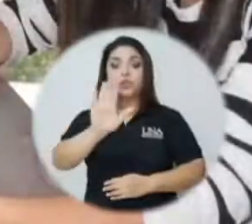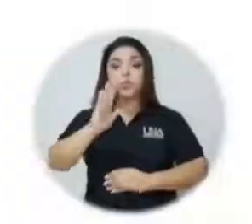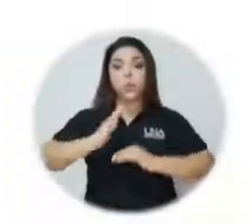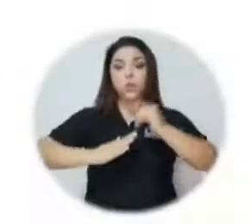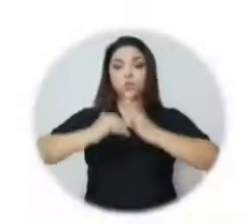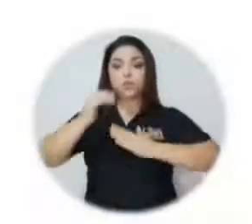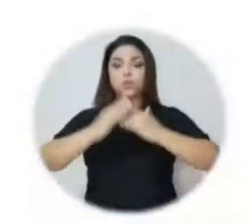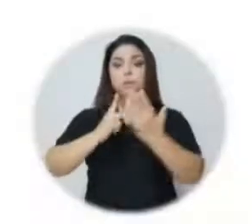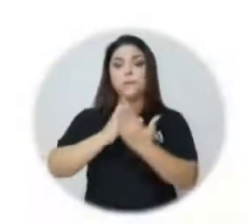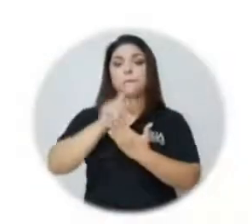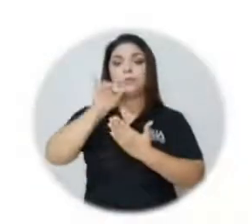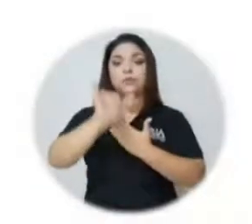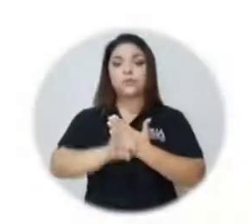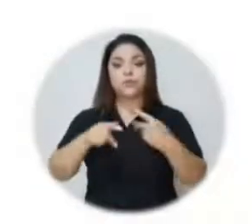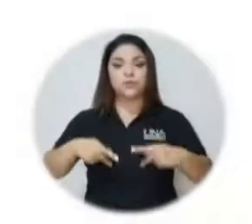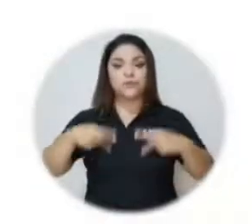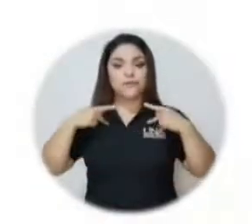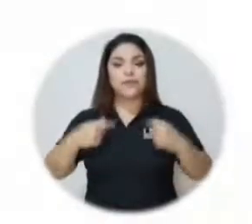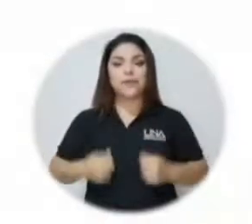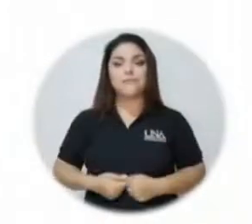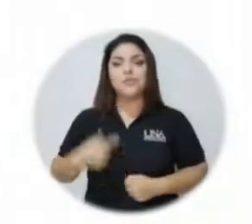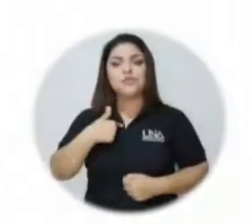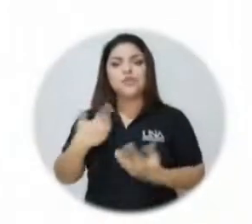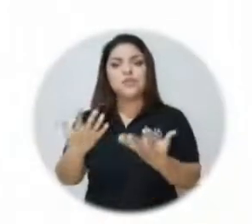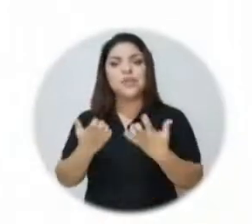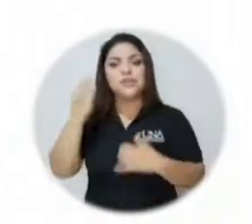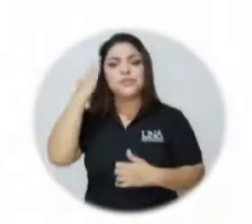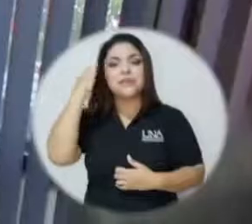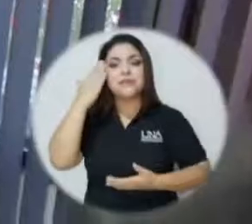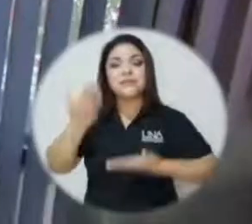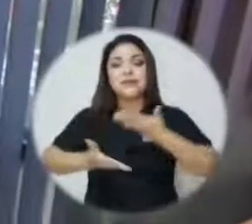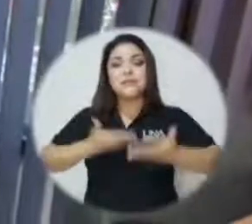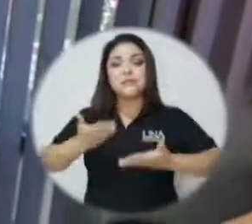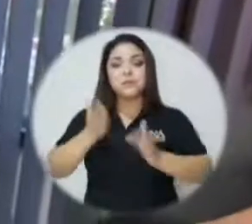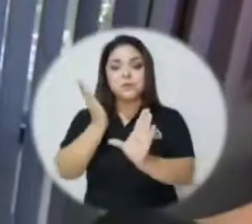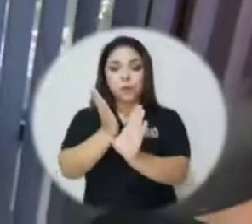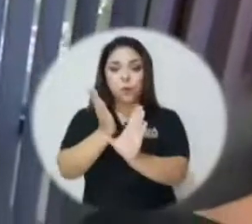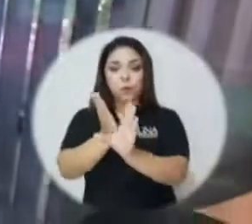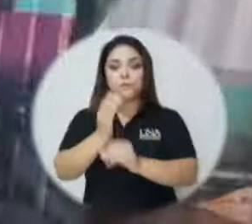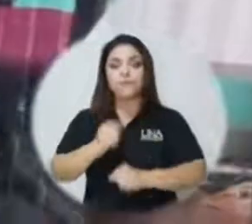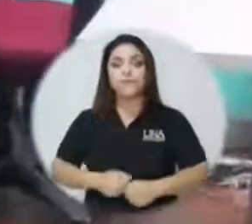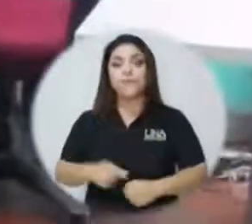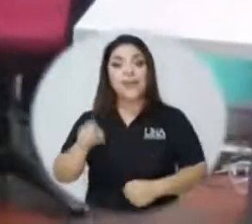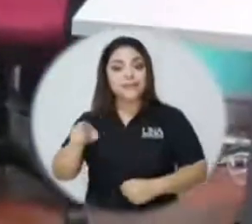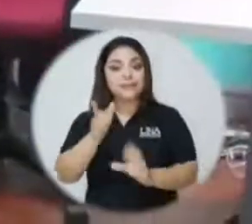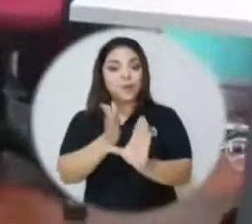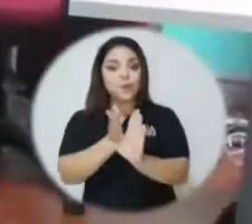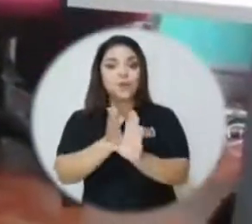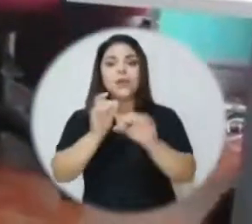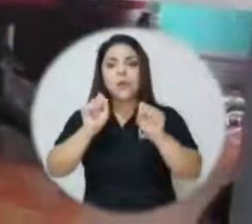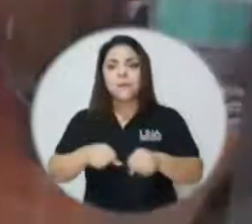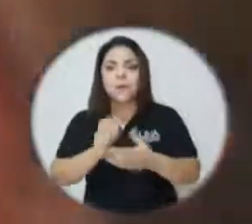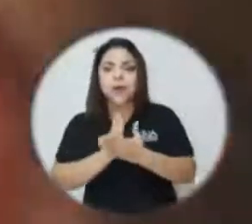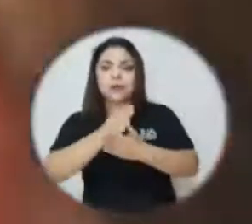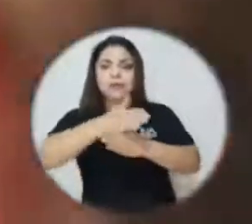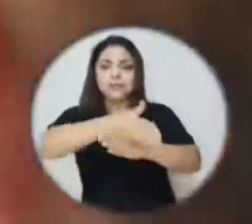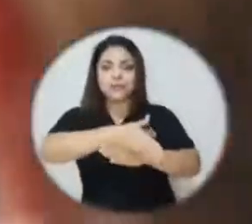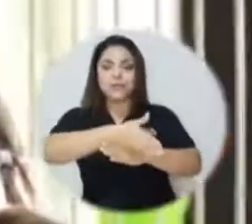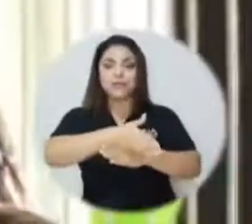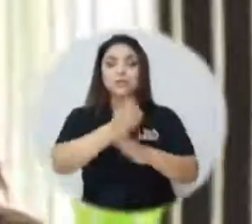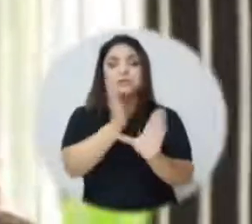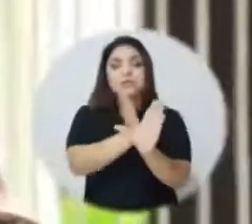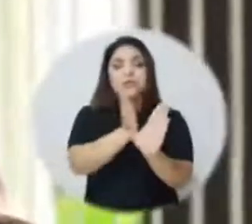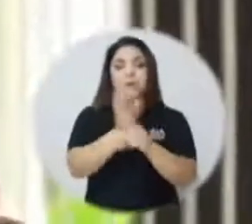vida. Me gustaría saber sobre el servicio de psicología. En psicología podés tener acceso al servicio de